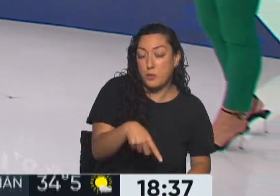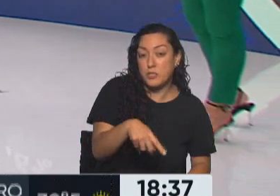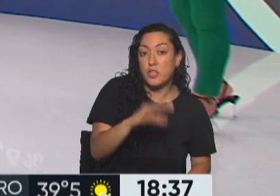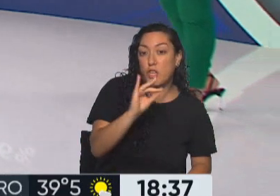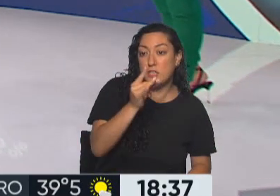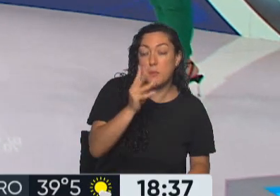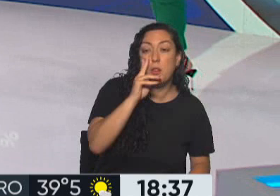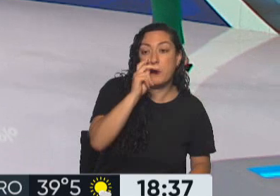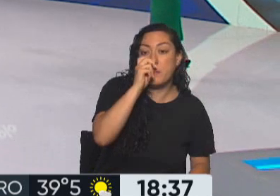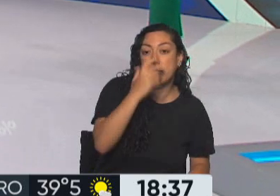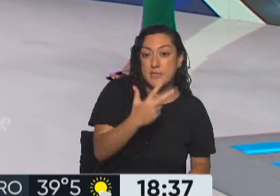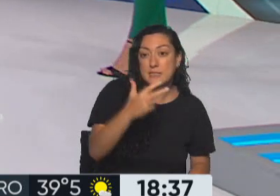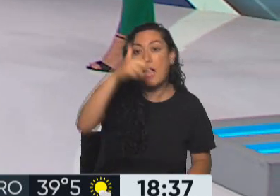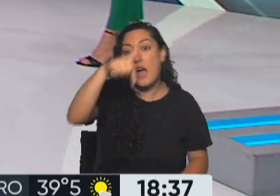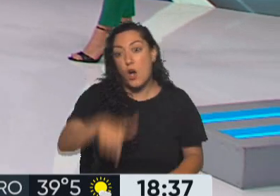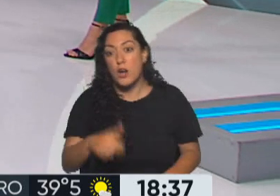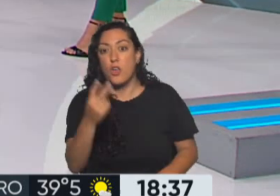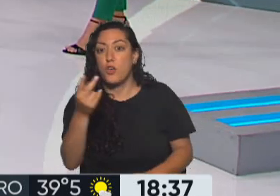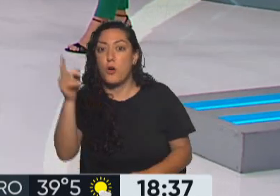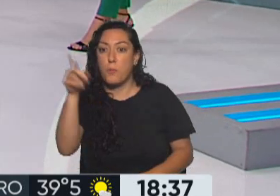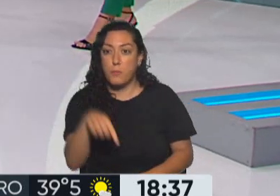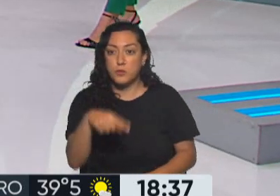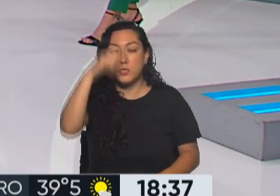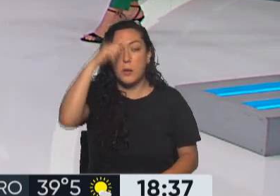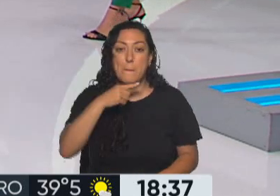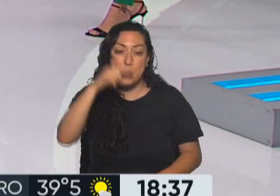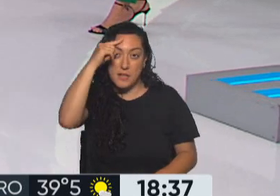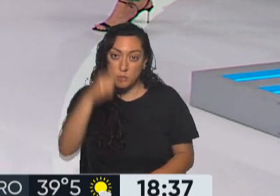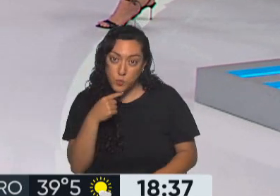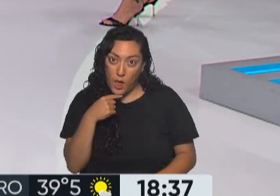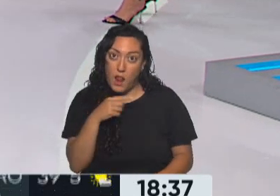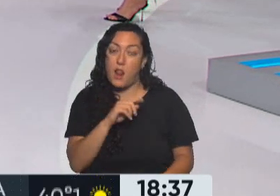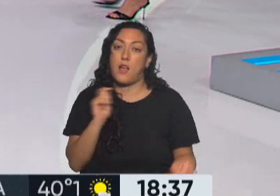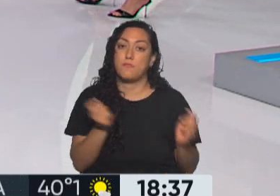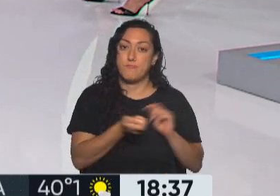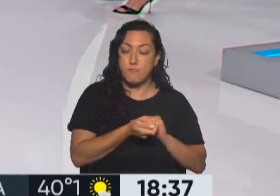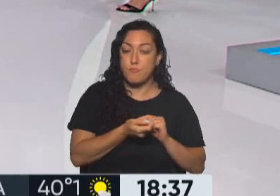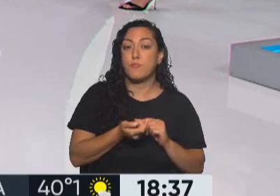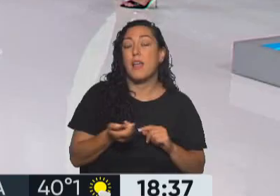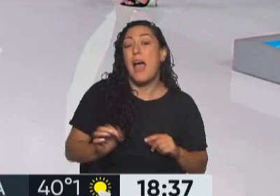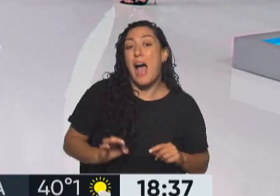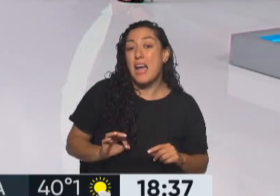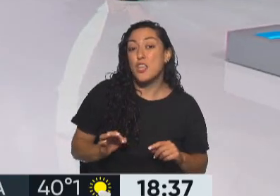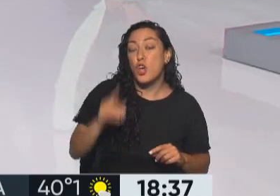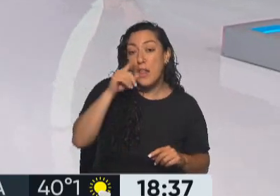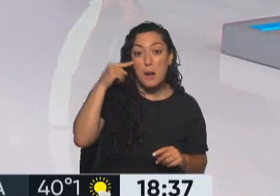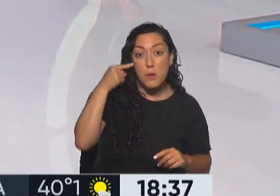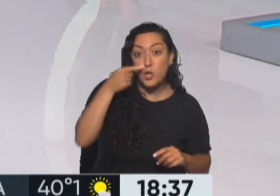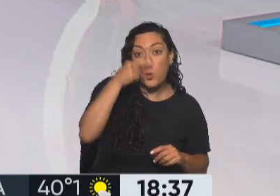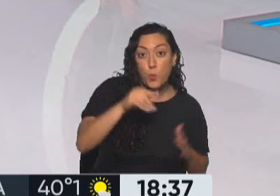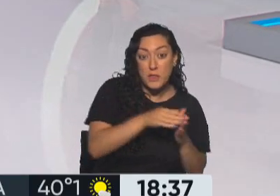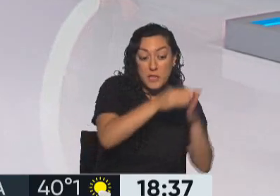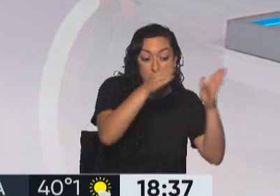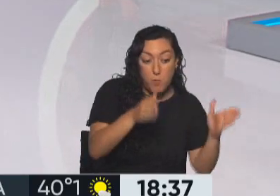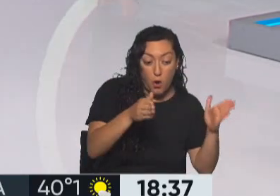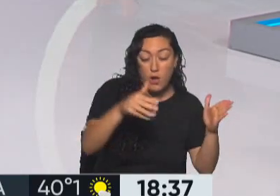del 2023 a una inflación del 2% mensual. Claro. Y si se lo compara con el último año de gobierno de Alberto Fernández,